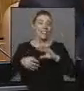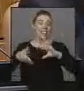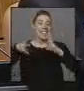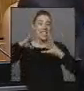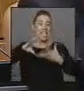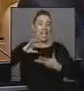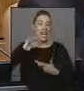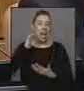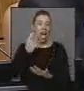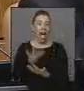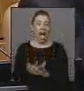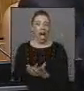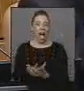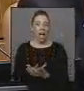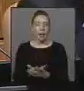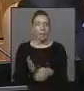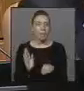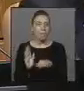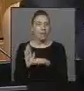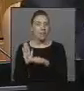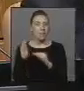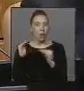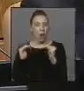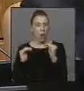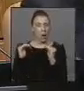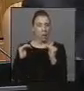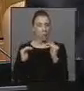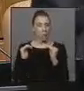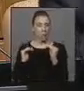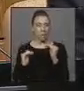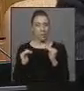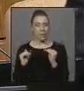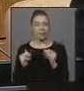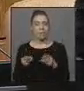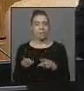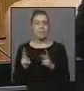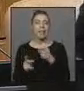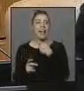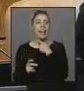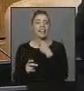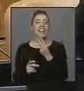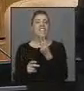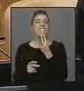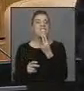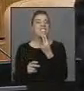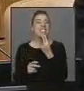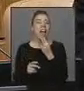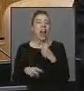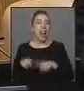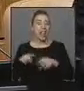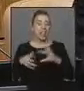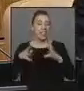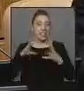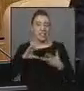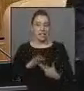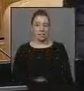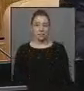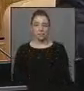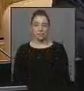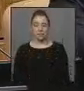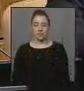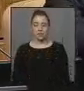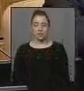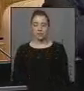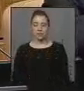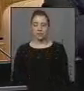mantenía un cierto mínimo equilibrio que permitiera asegurar la vida en él. Mire lo que digo, señor